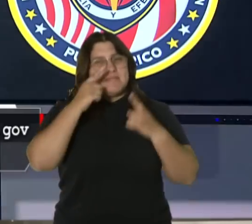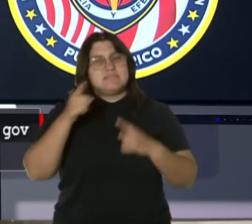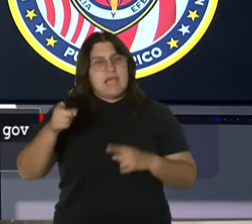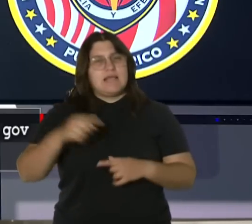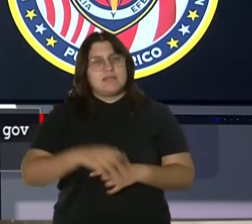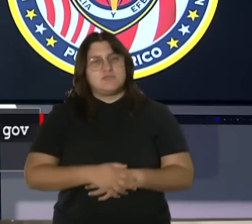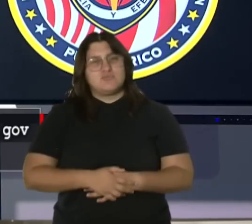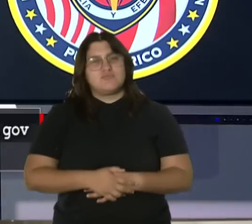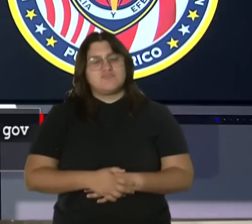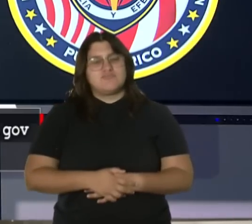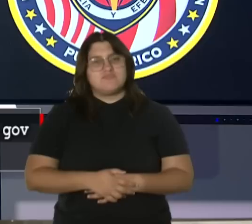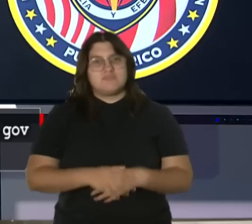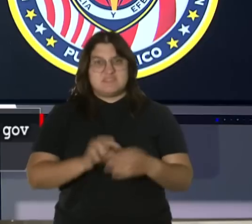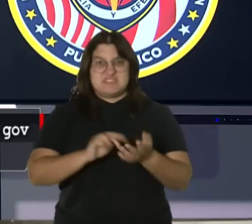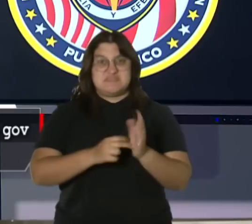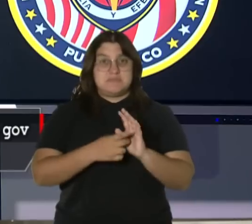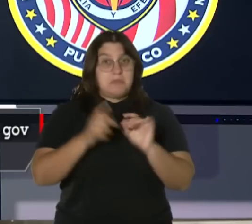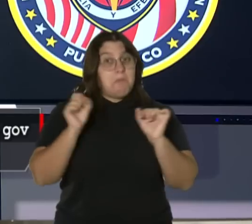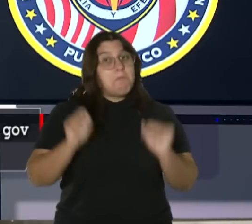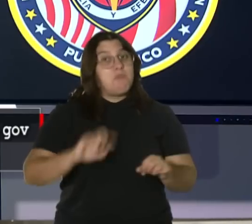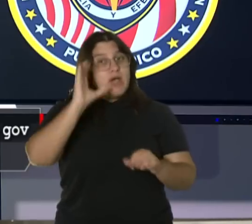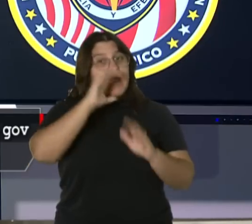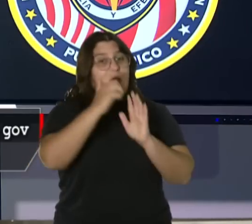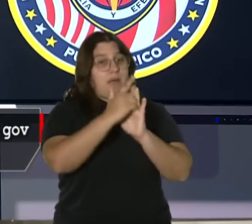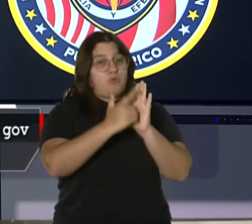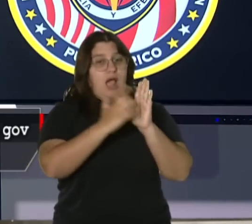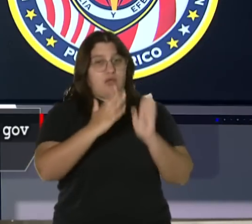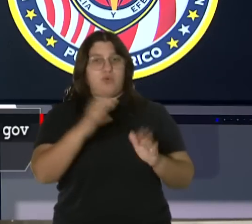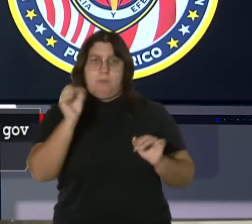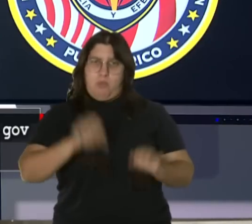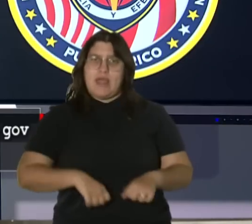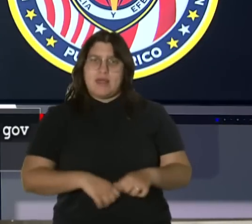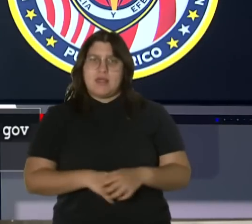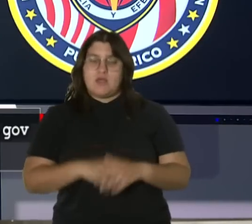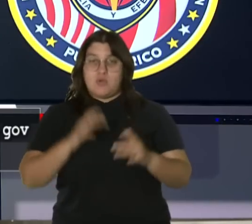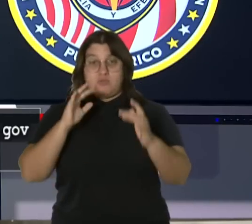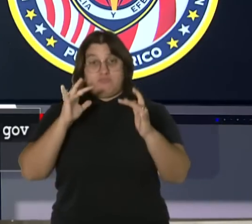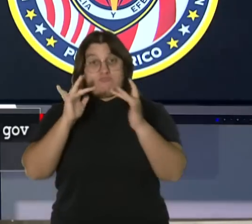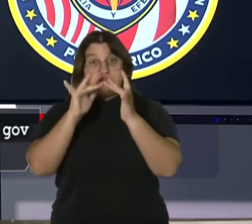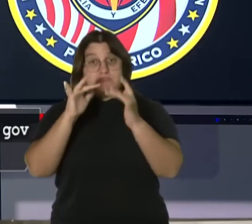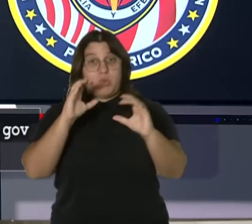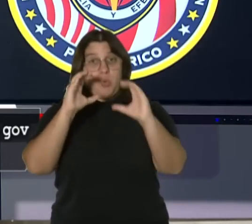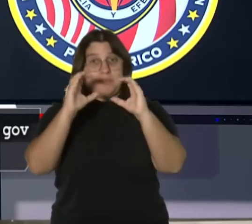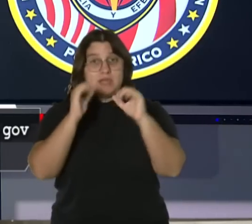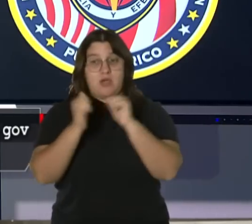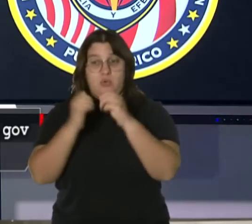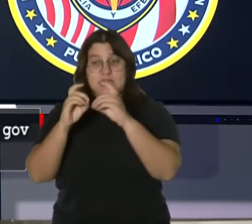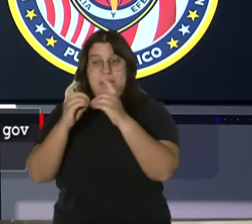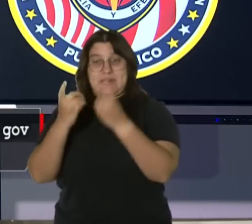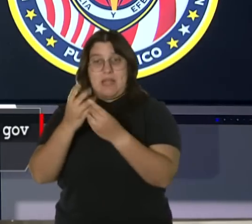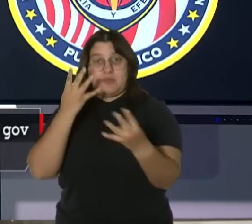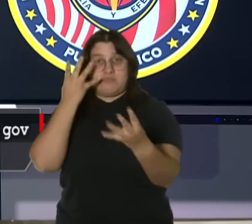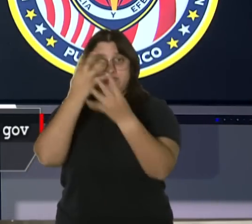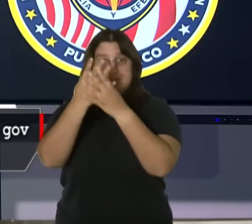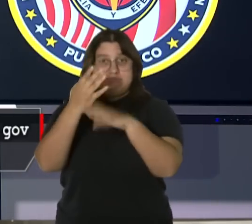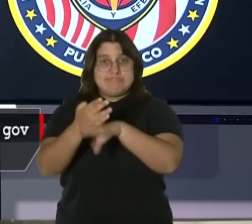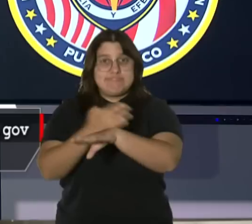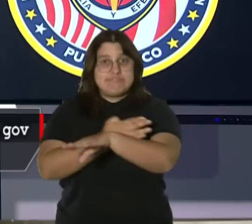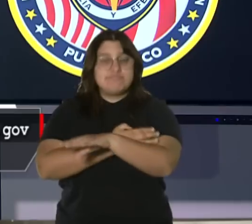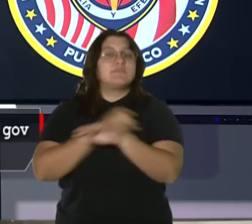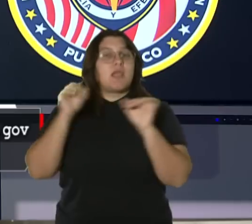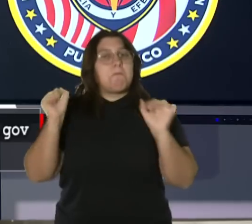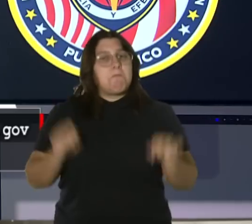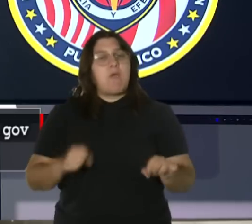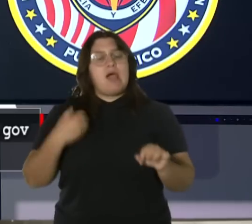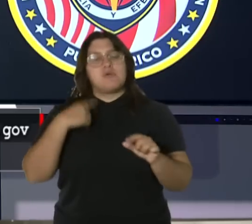por lo tanto puede buscar un abogado y comuníquese con su abogado se comunique con el departamento de corrección y rehabilitación y se logra